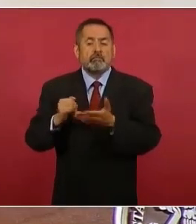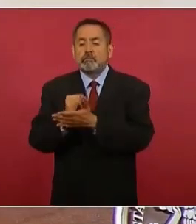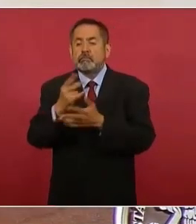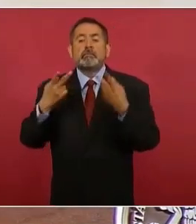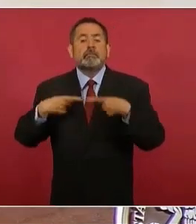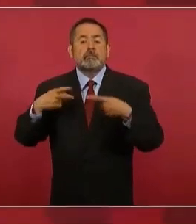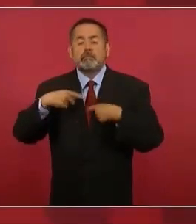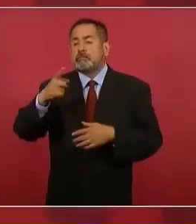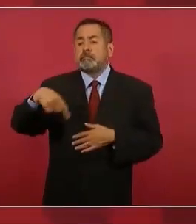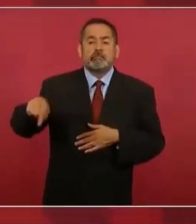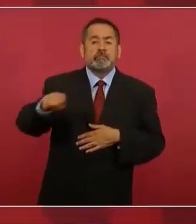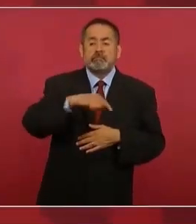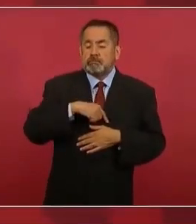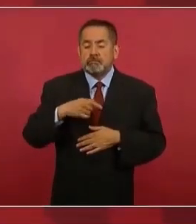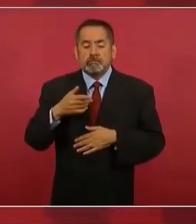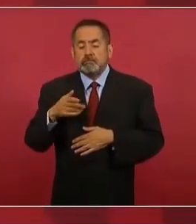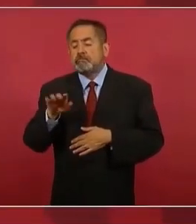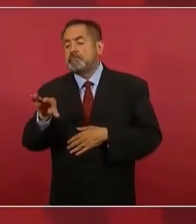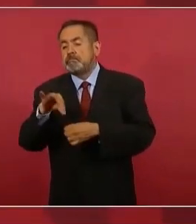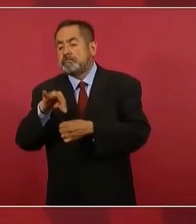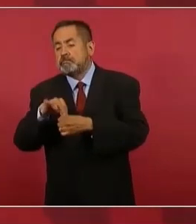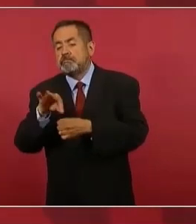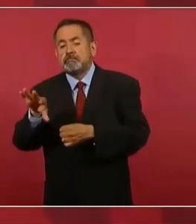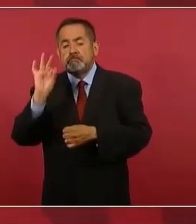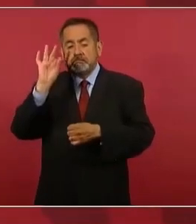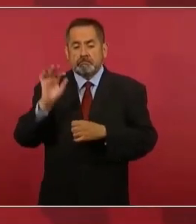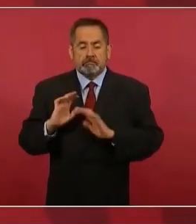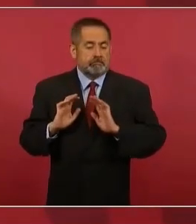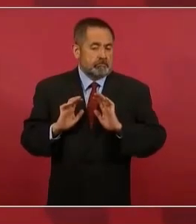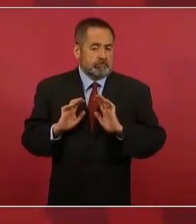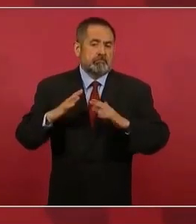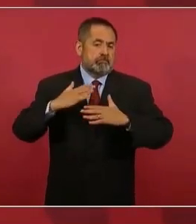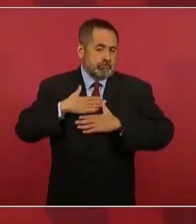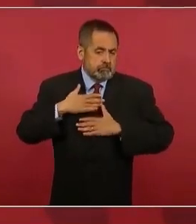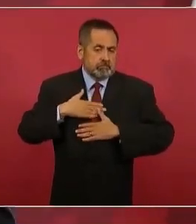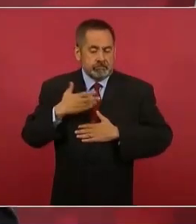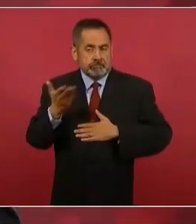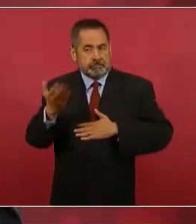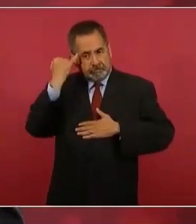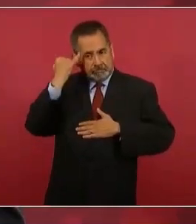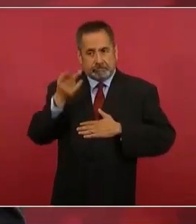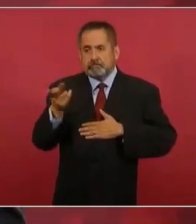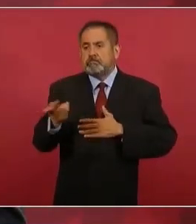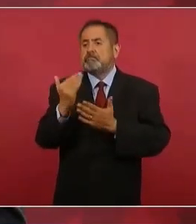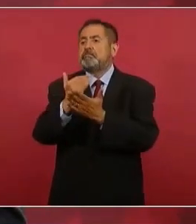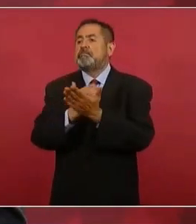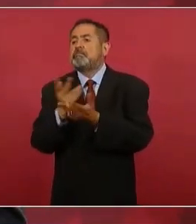Yo lo que he propuesto es que se haga una encuesta